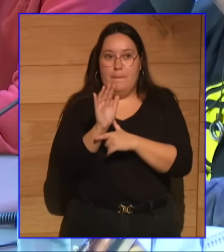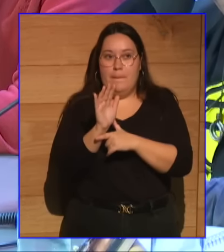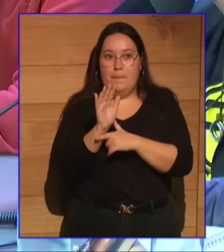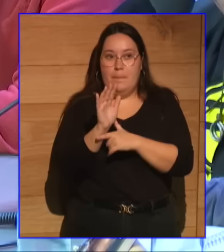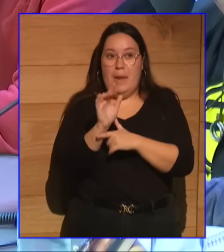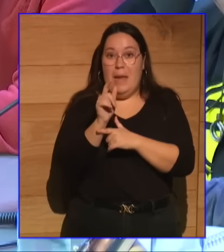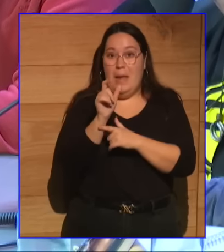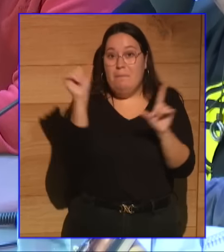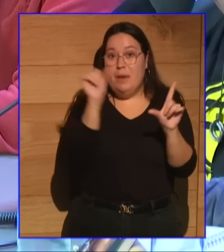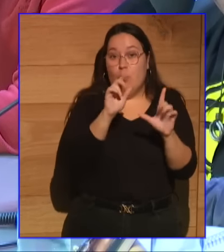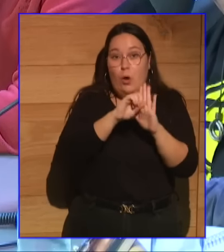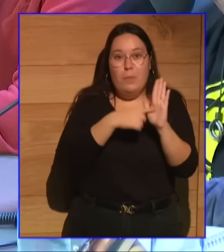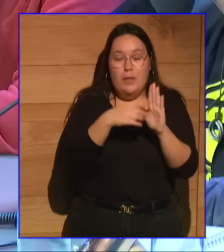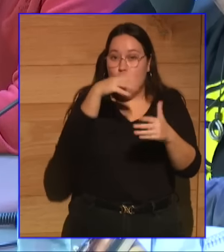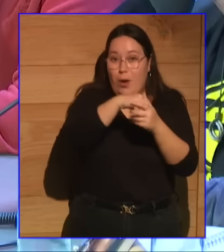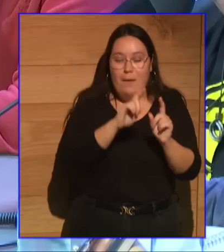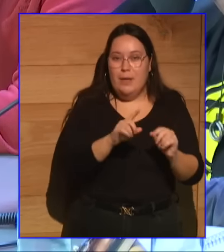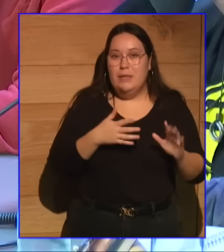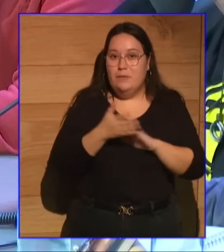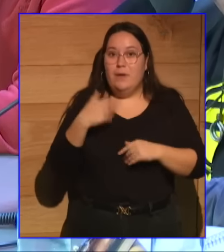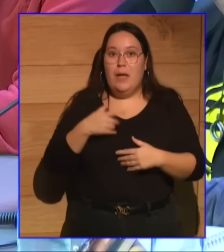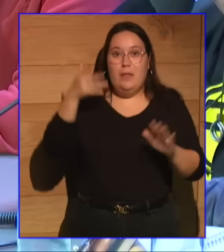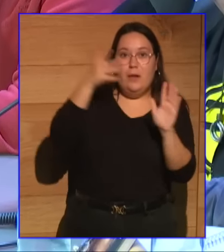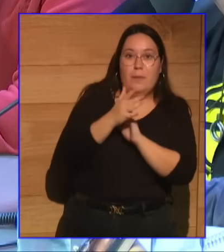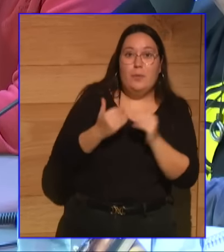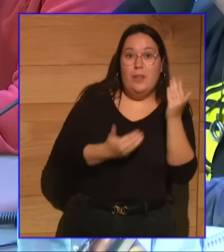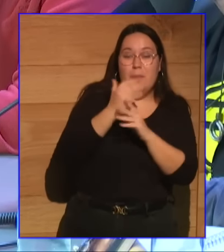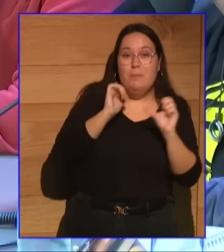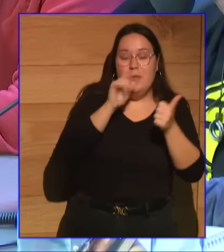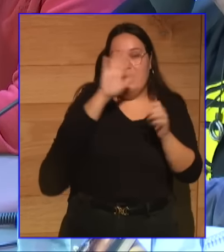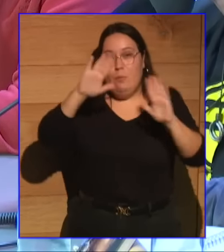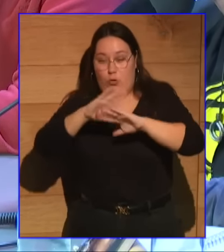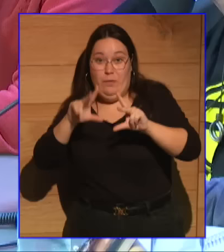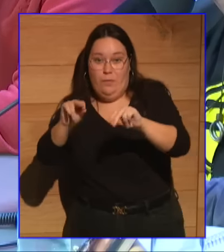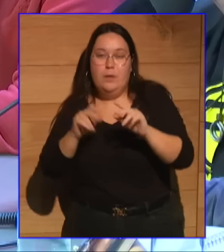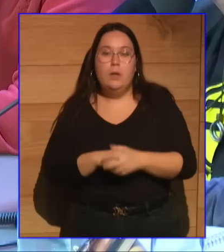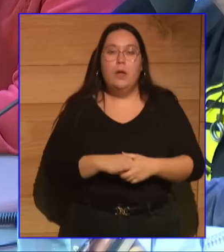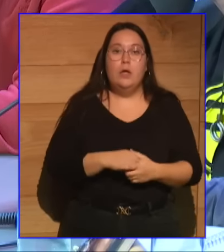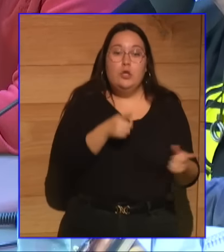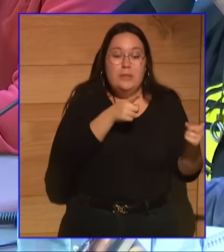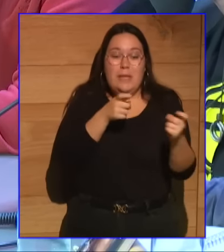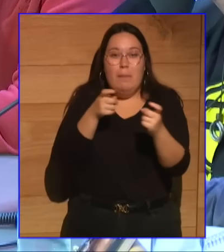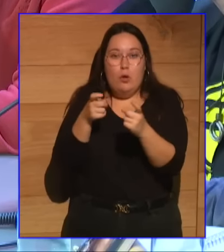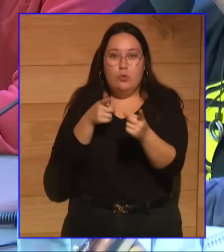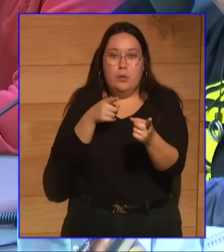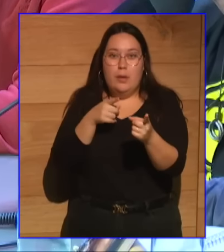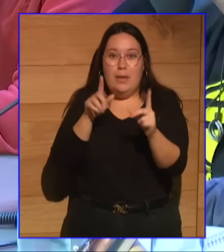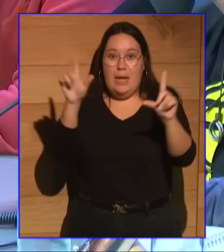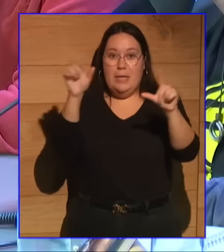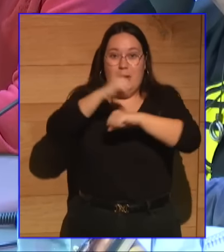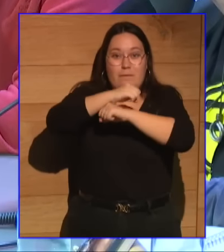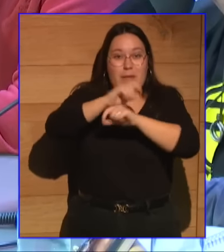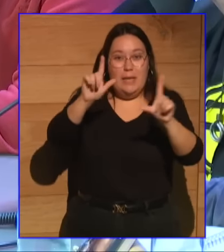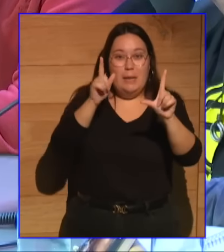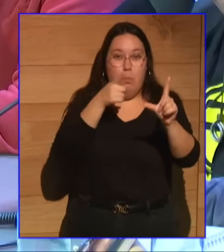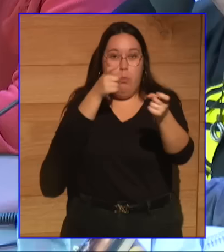filmografías completas. O sea, es una narrativa que empieza por el día, acaba por la noche. ¿Os acordáis? Con esos disparos que se ven en las ventanas. Empieza con la,